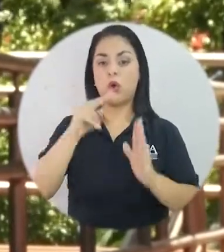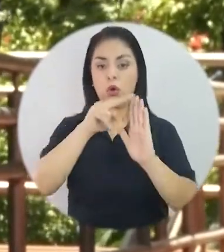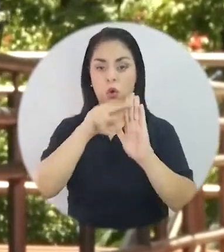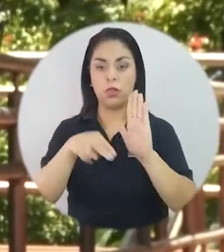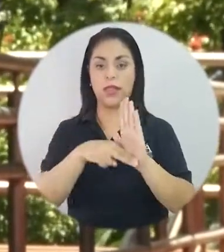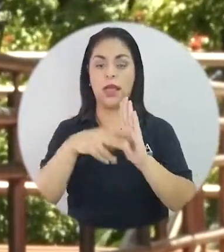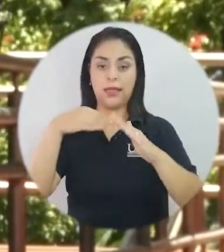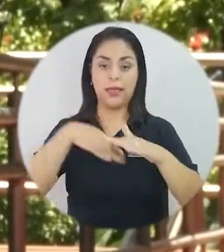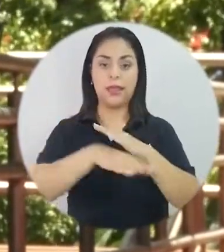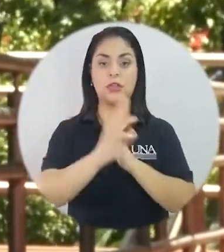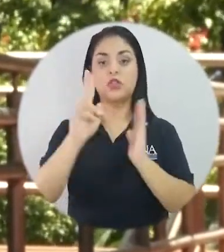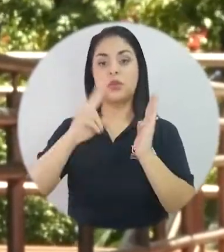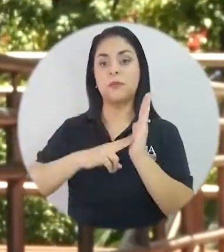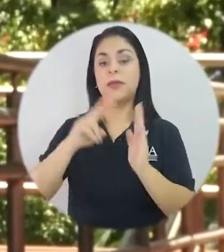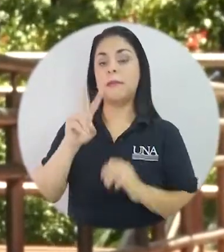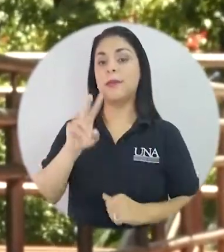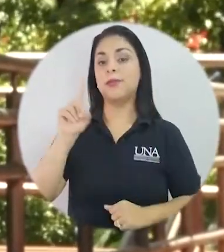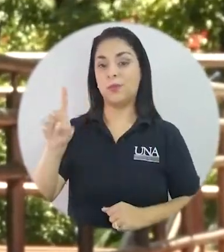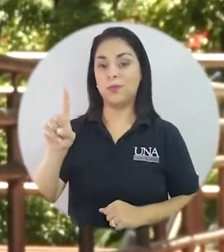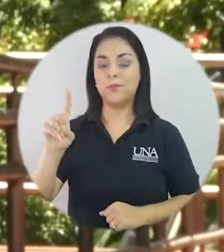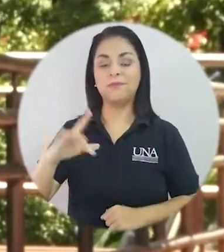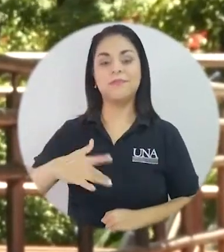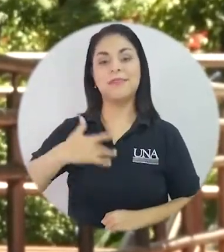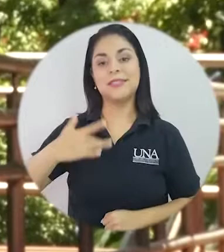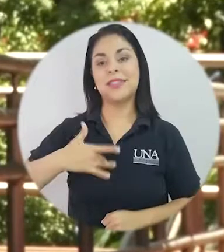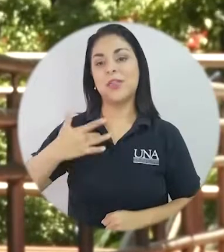2021, y me siento sumamente